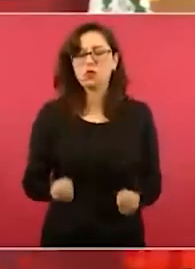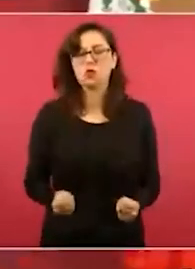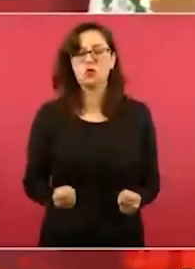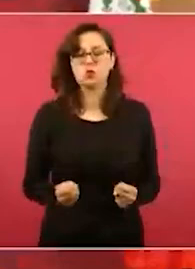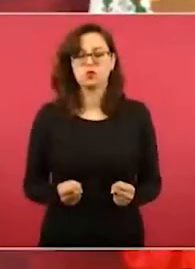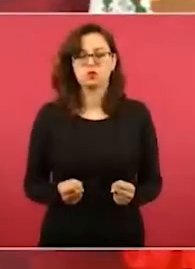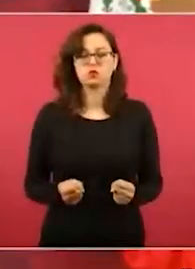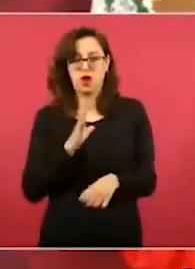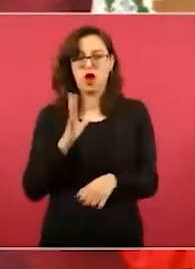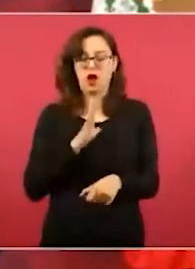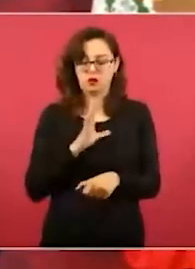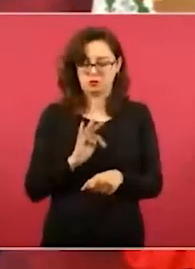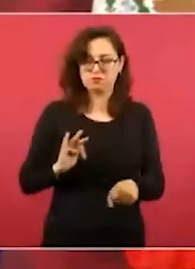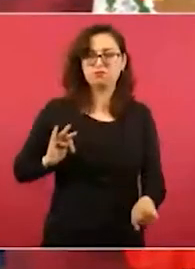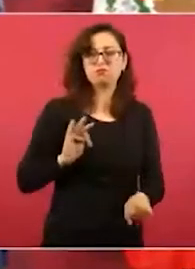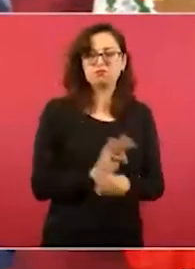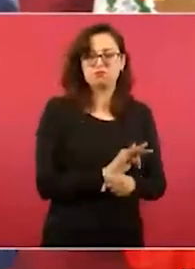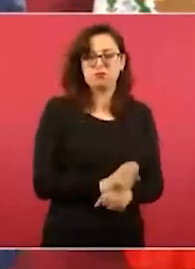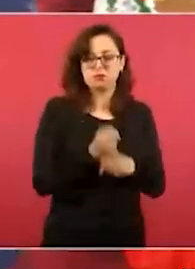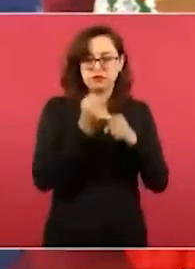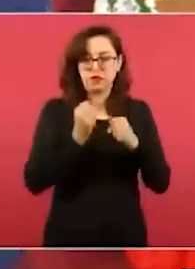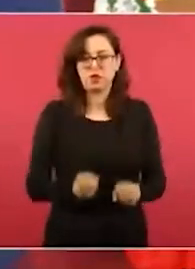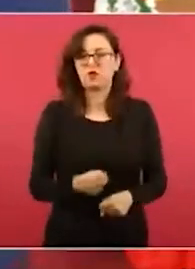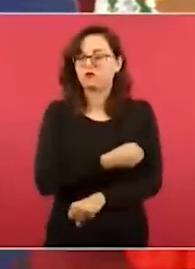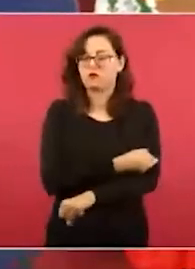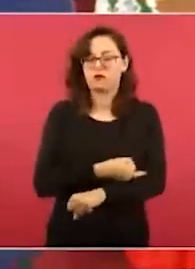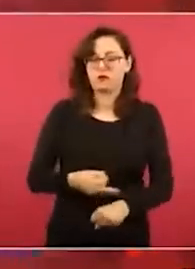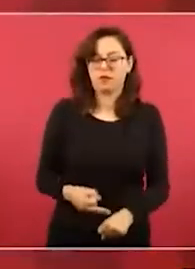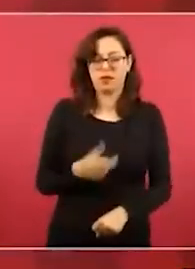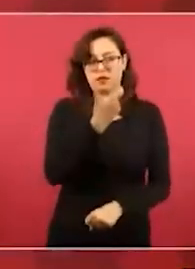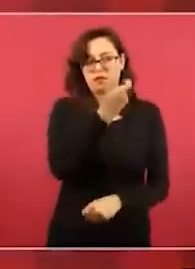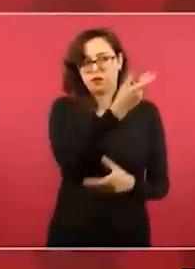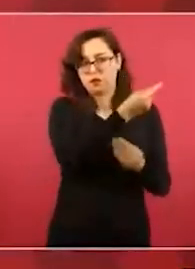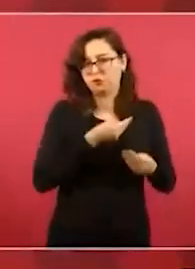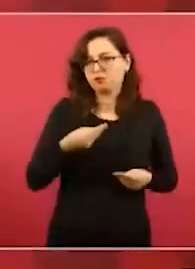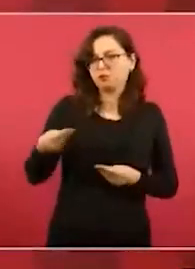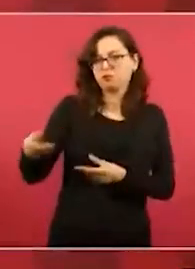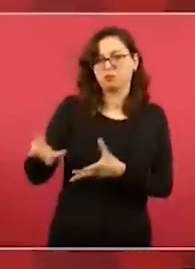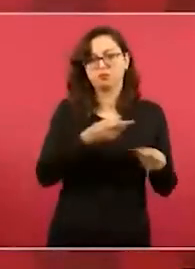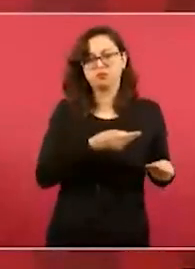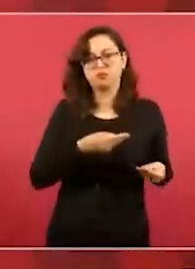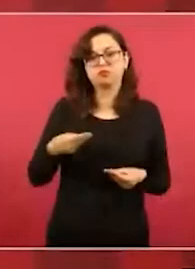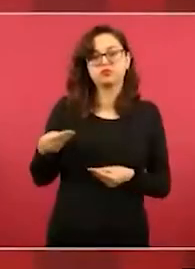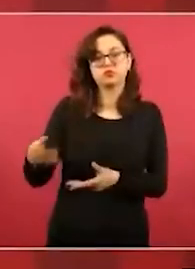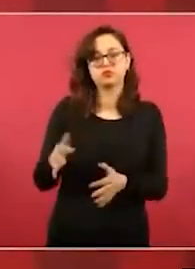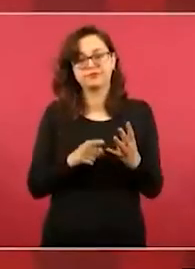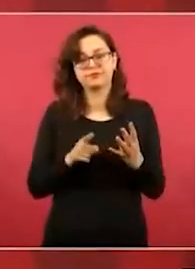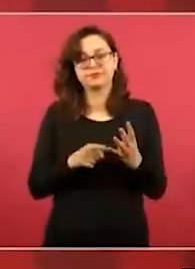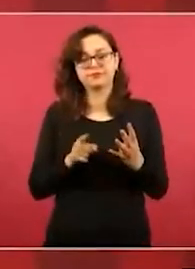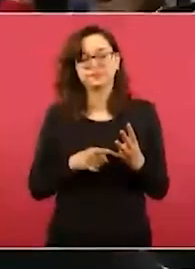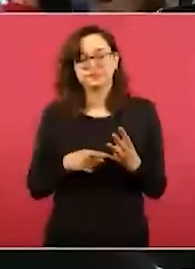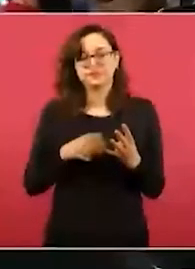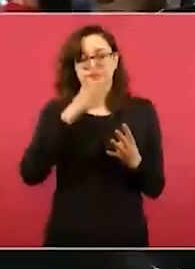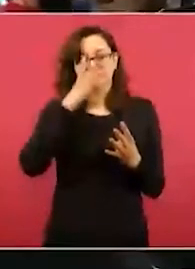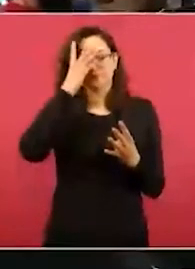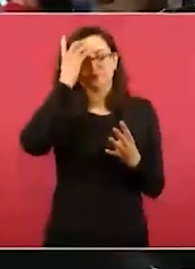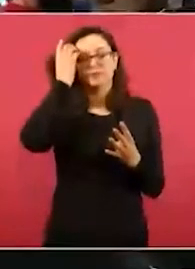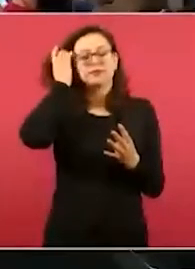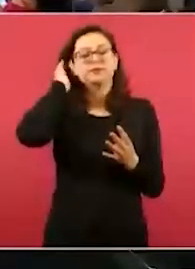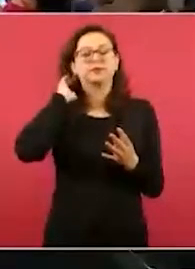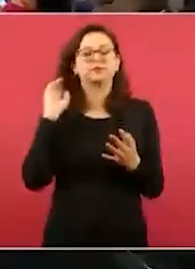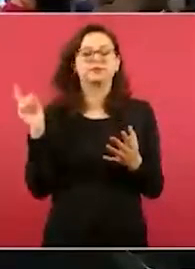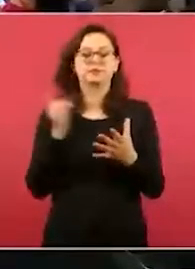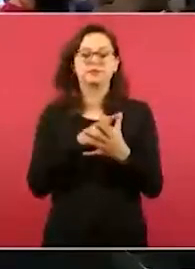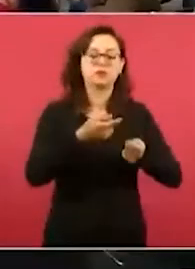y con seguro de que les va a llegar a sus familiares el dinero. Entonces, esa es otra función. Y la de